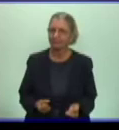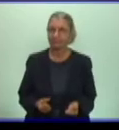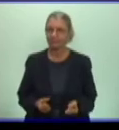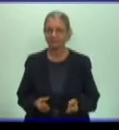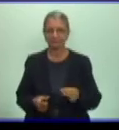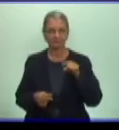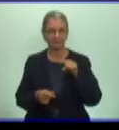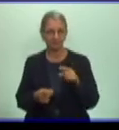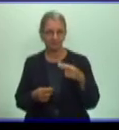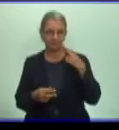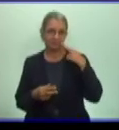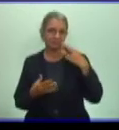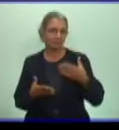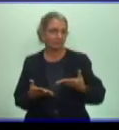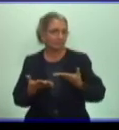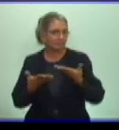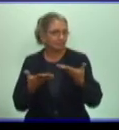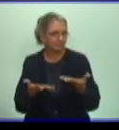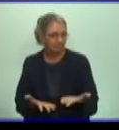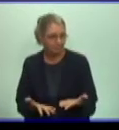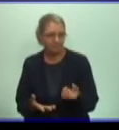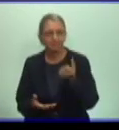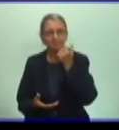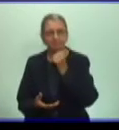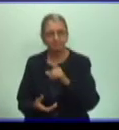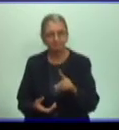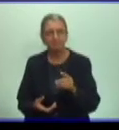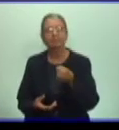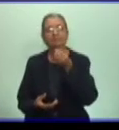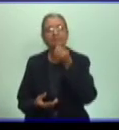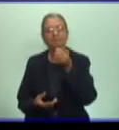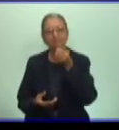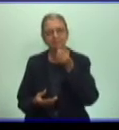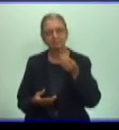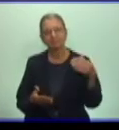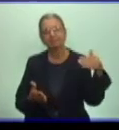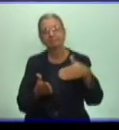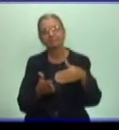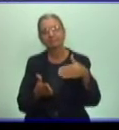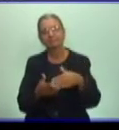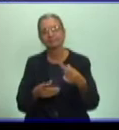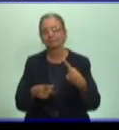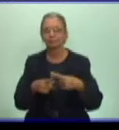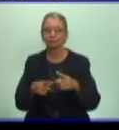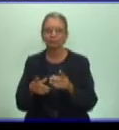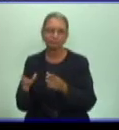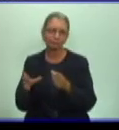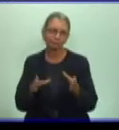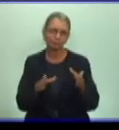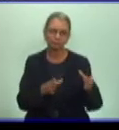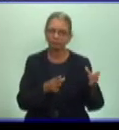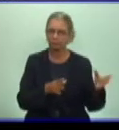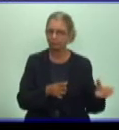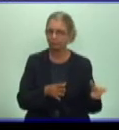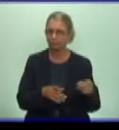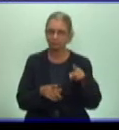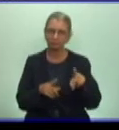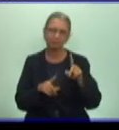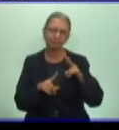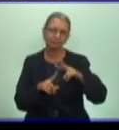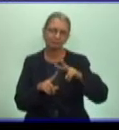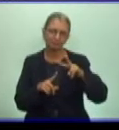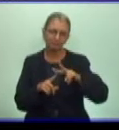el reconocimiento también de poder participar junto al resto de los sectores en todas estas tareas que de